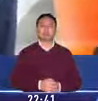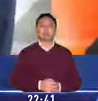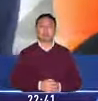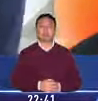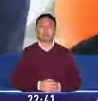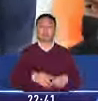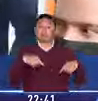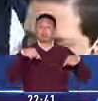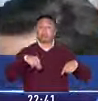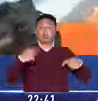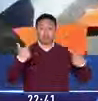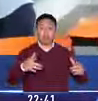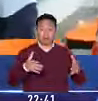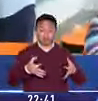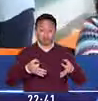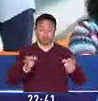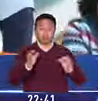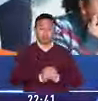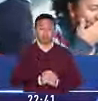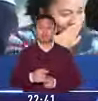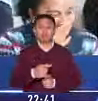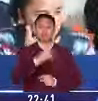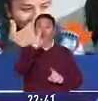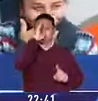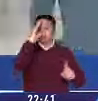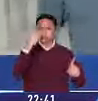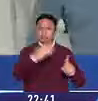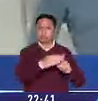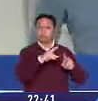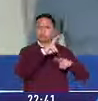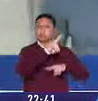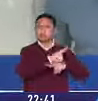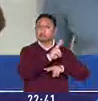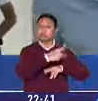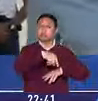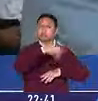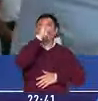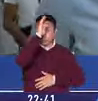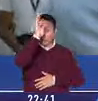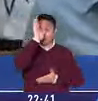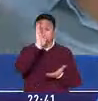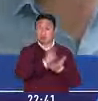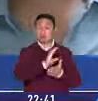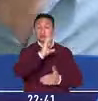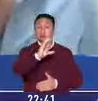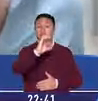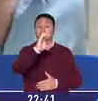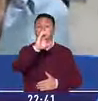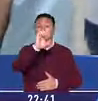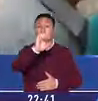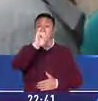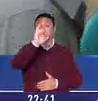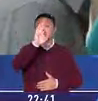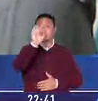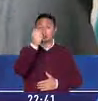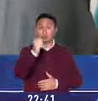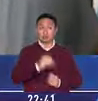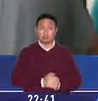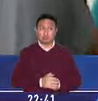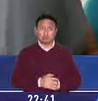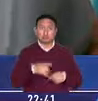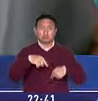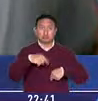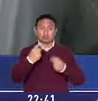Les cayó en carnaval y su objetivo era supervisar que en el hospital IES Seibus, en Vía a la Costa, haya